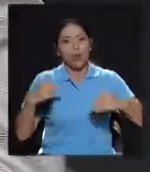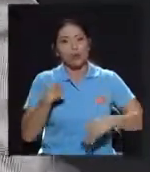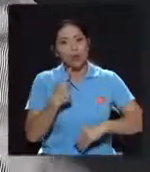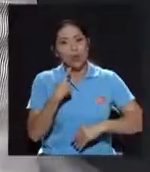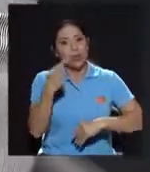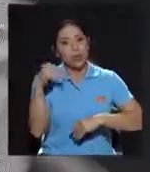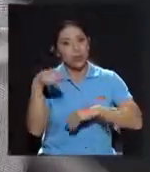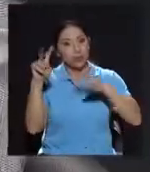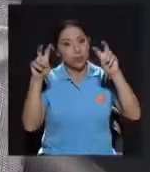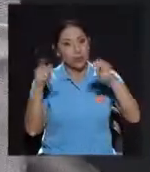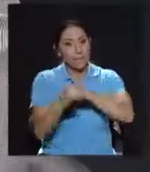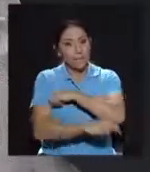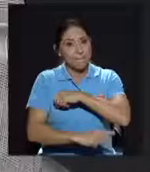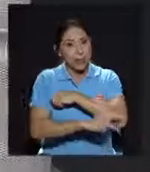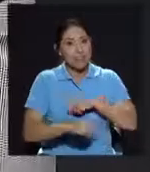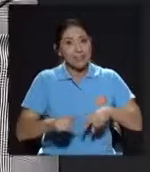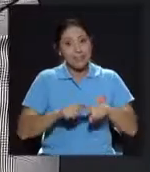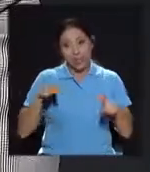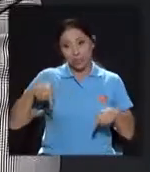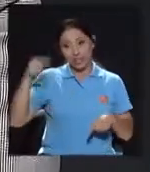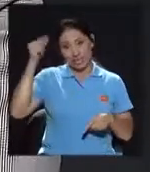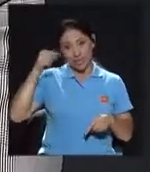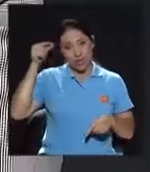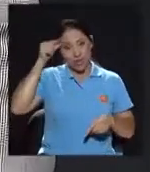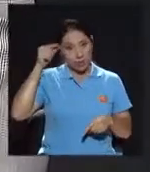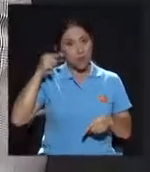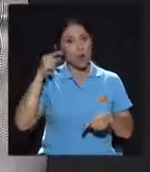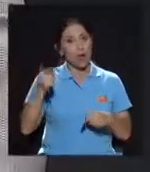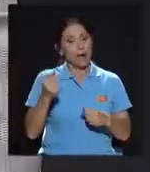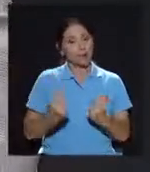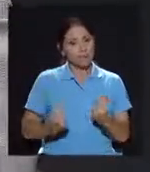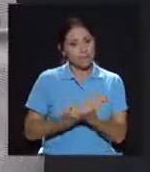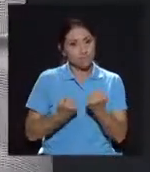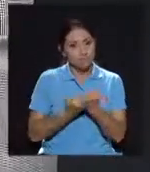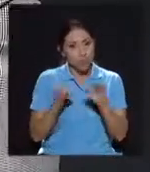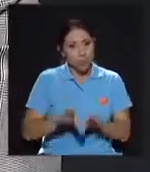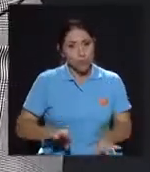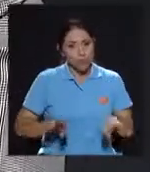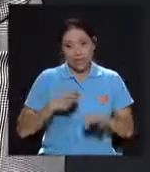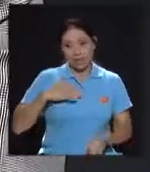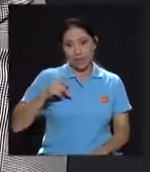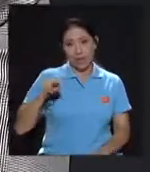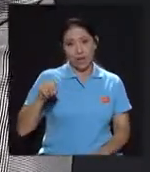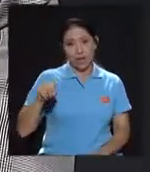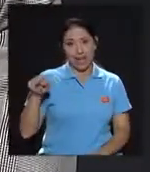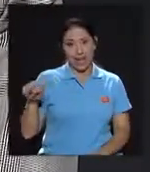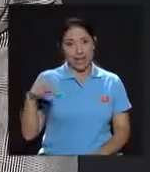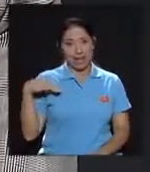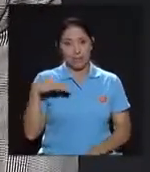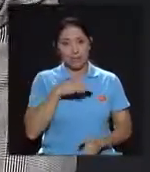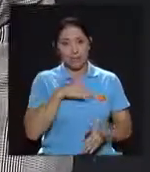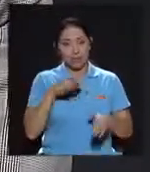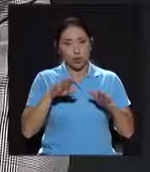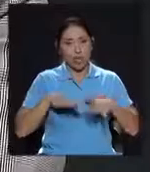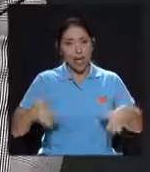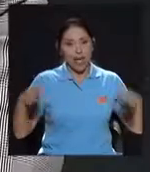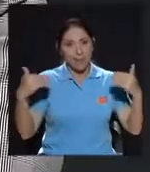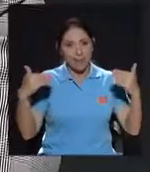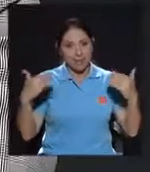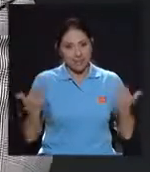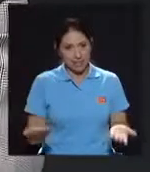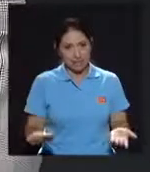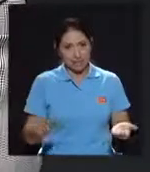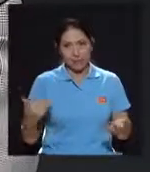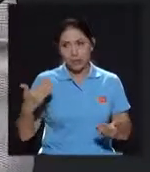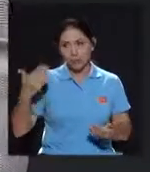pero hay una contribución muy importante de esta administración verdad y es bueno mi colega el ministro de ambiente era y ha